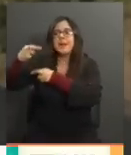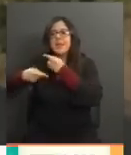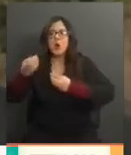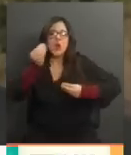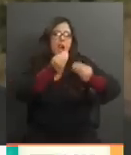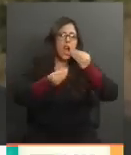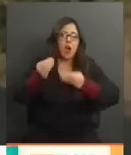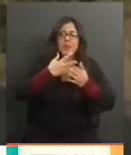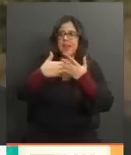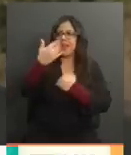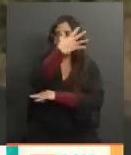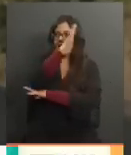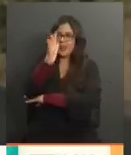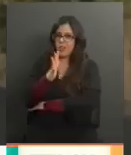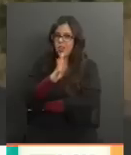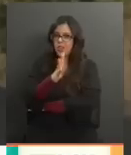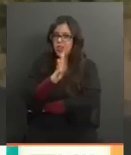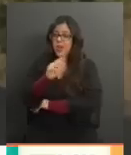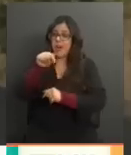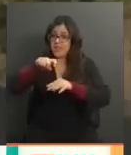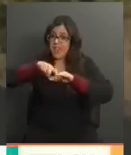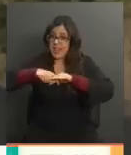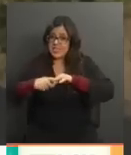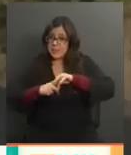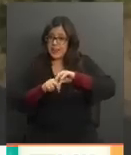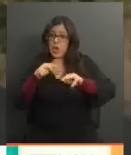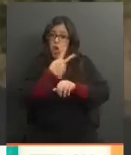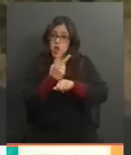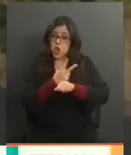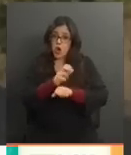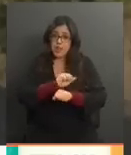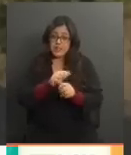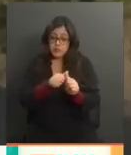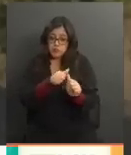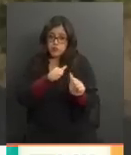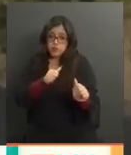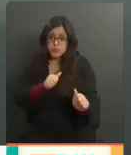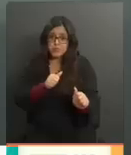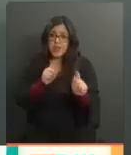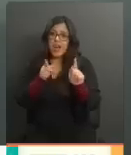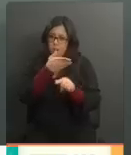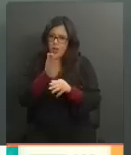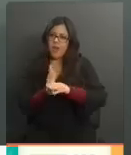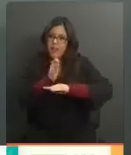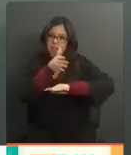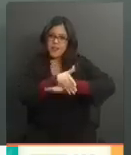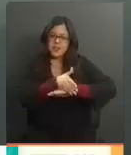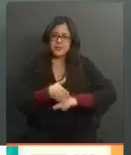naturaleza. A Chimbarongo, a menos de 2 horas de Santiago, hay que ir.